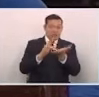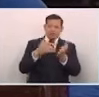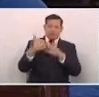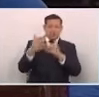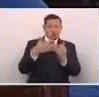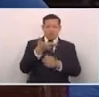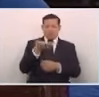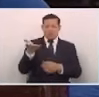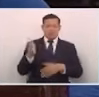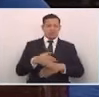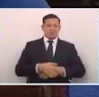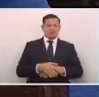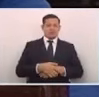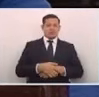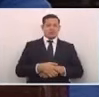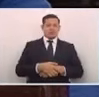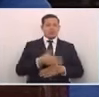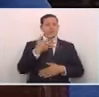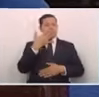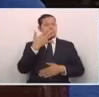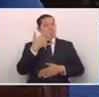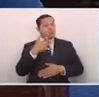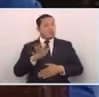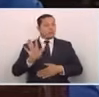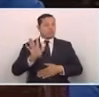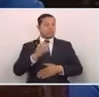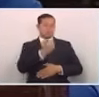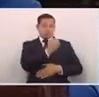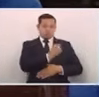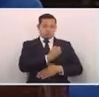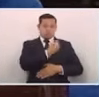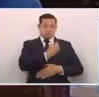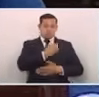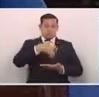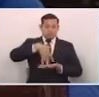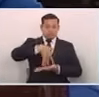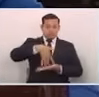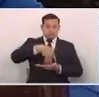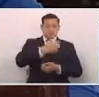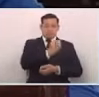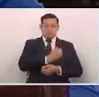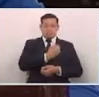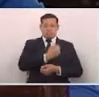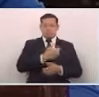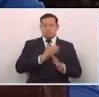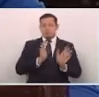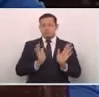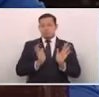cosa, como puede ser del dolor de las víctimas.